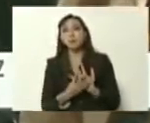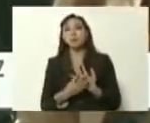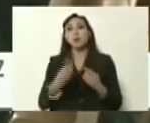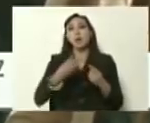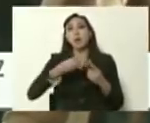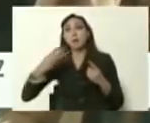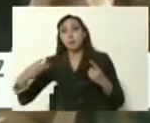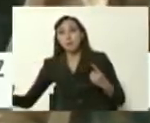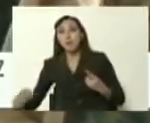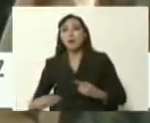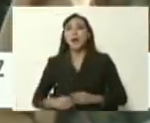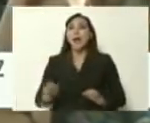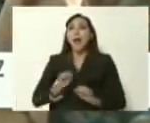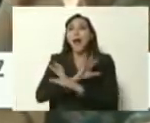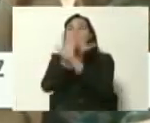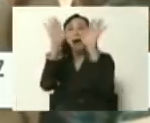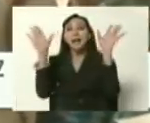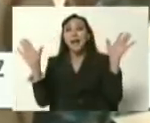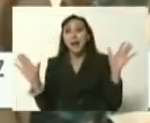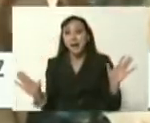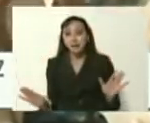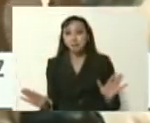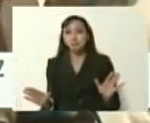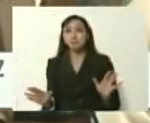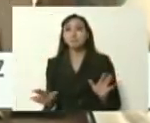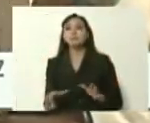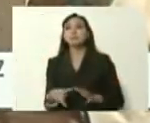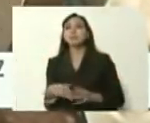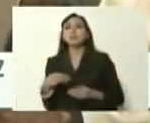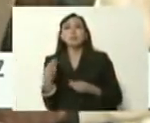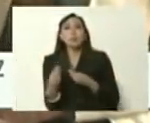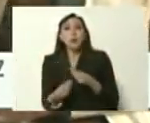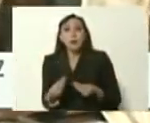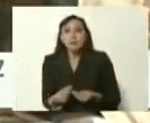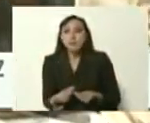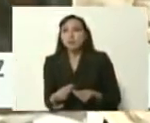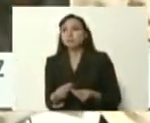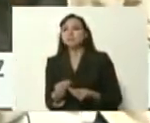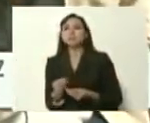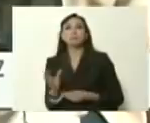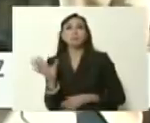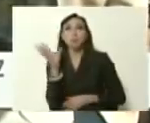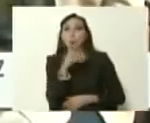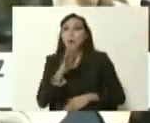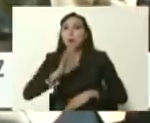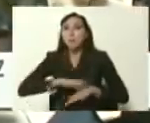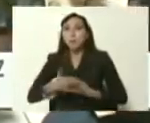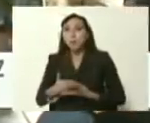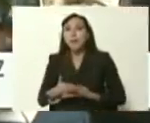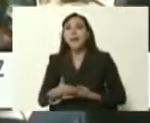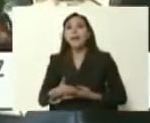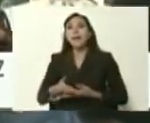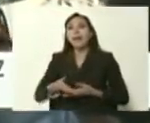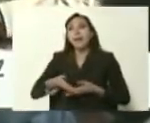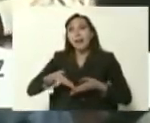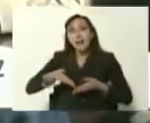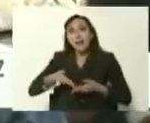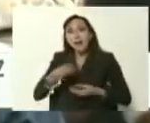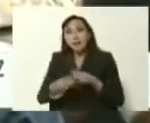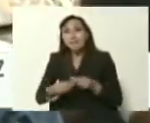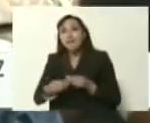cual debemos aclarar que tal afirmación es inexistente, debido a que la concepción propia del